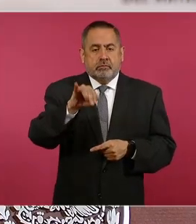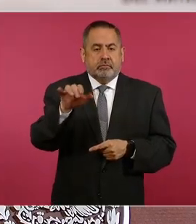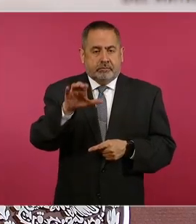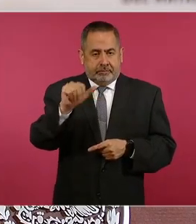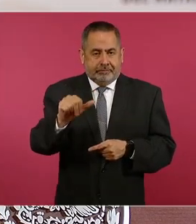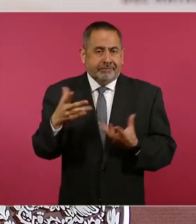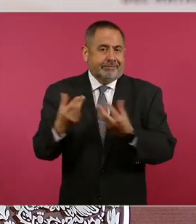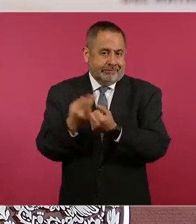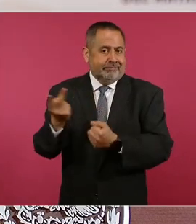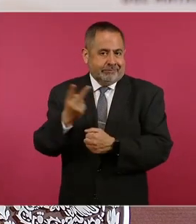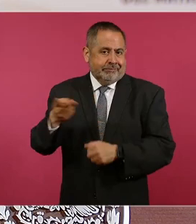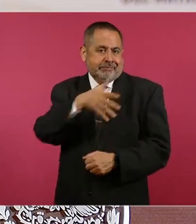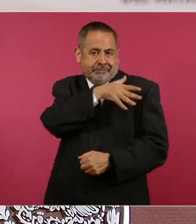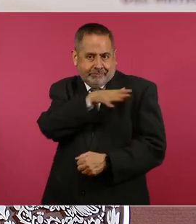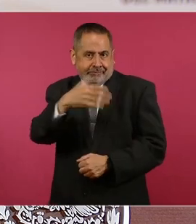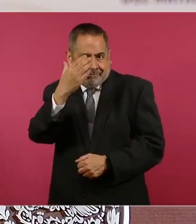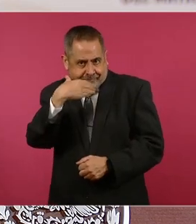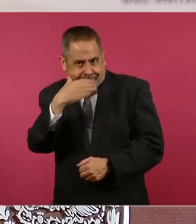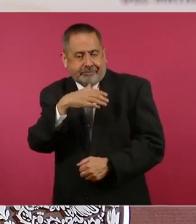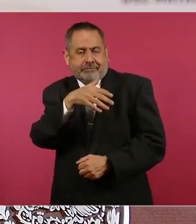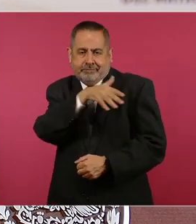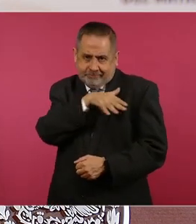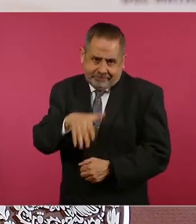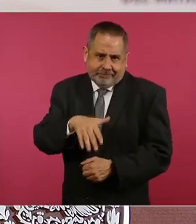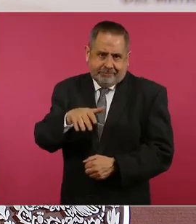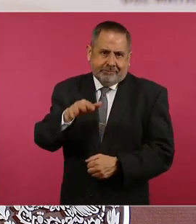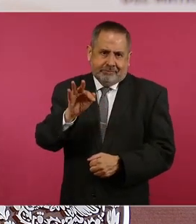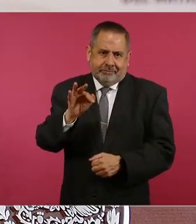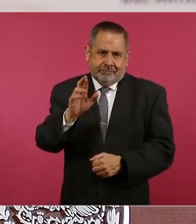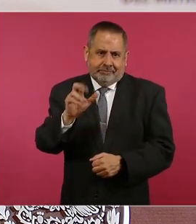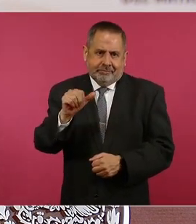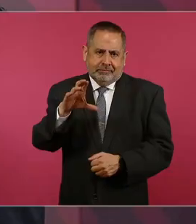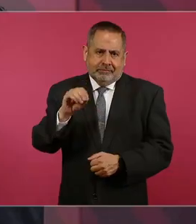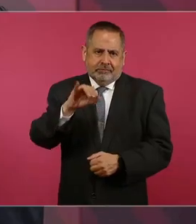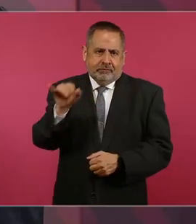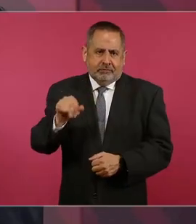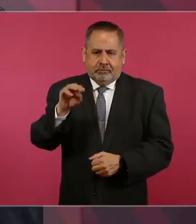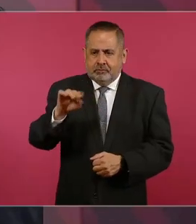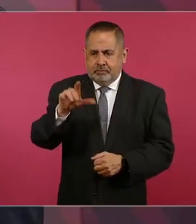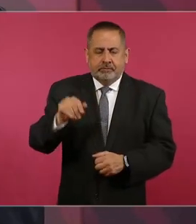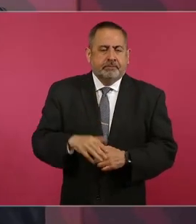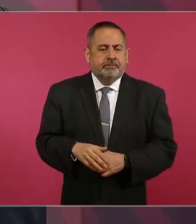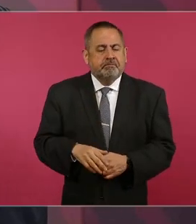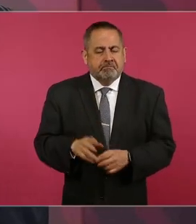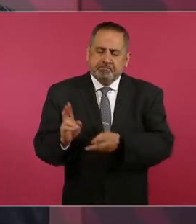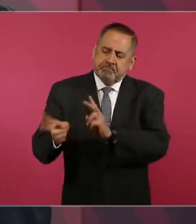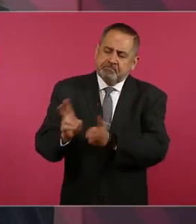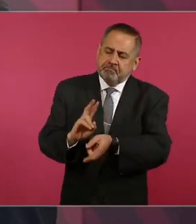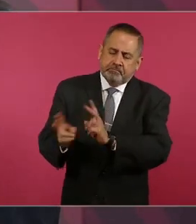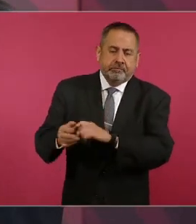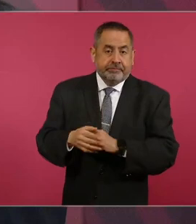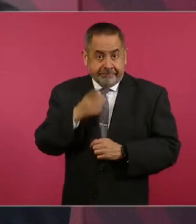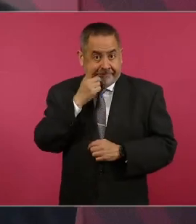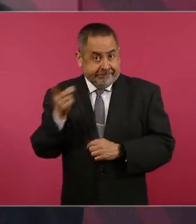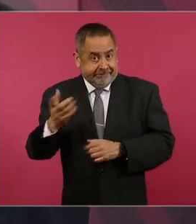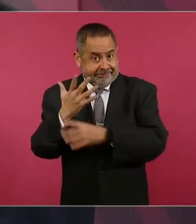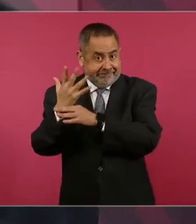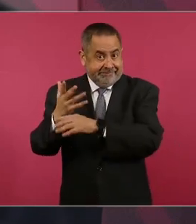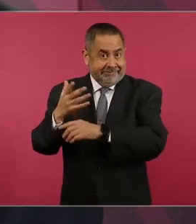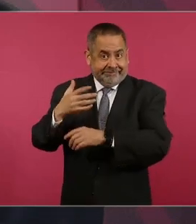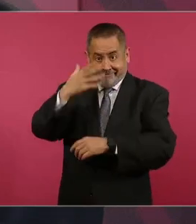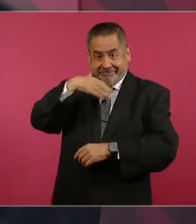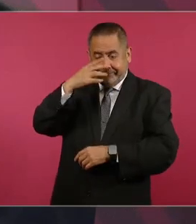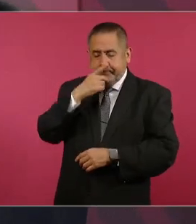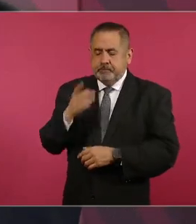menciona Miguel Cárdenas lo siguiente, lo cito. Hicimos consideraciones